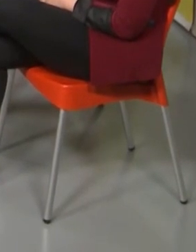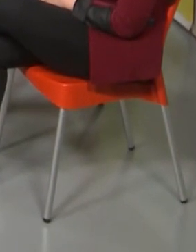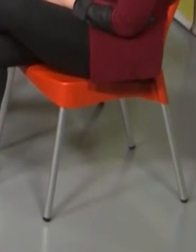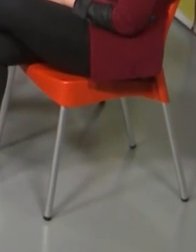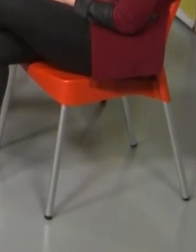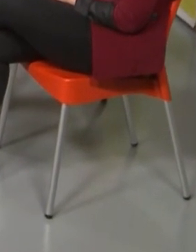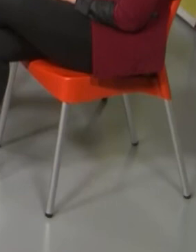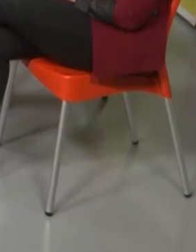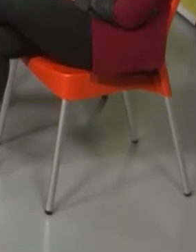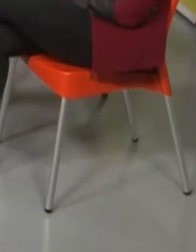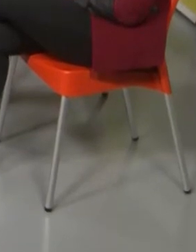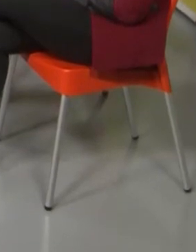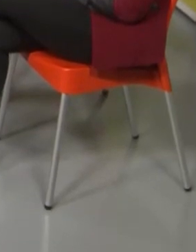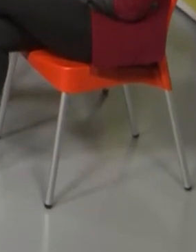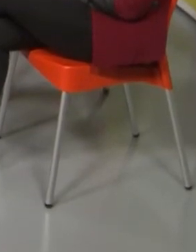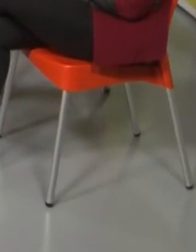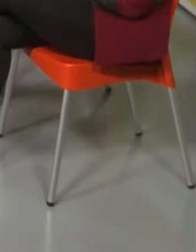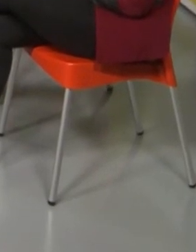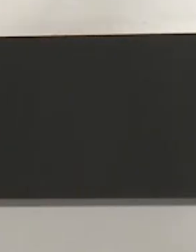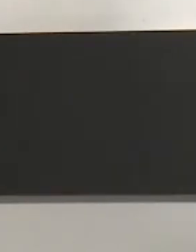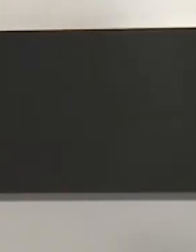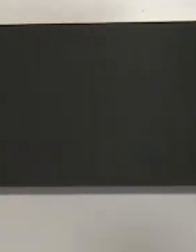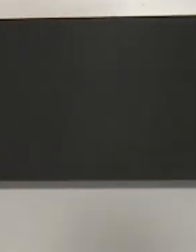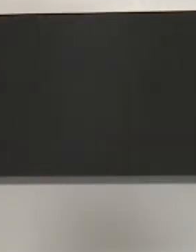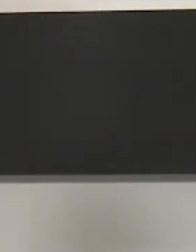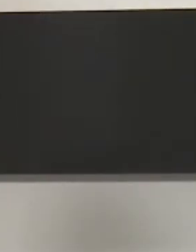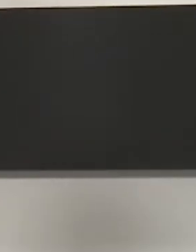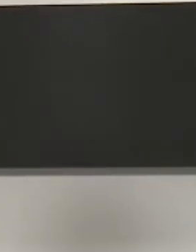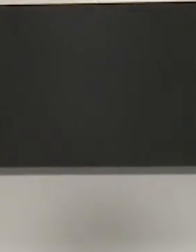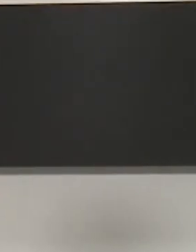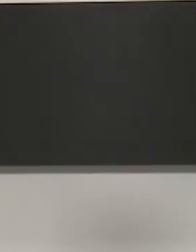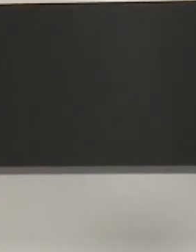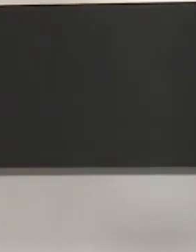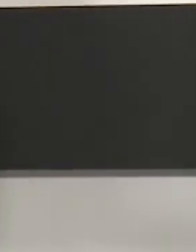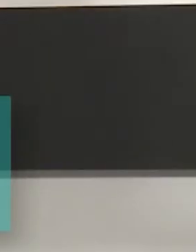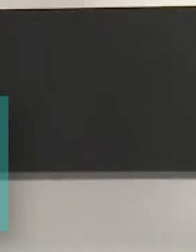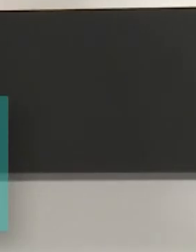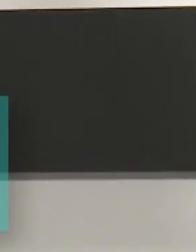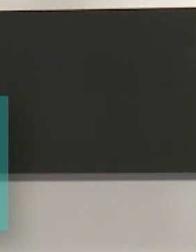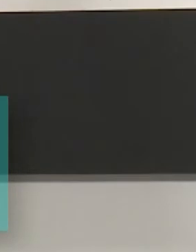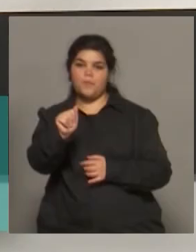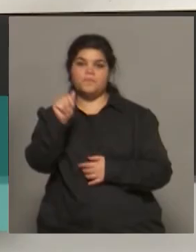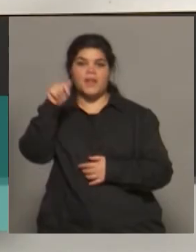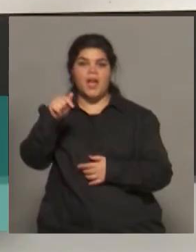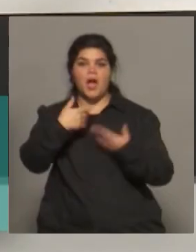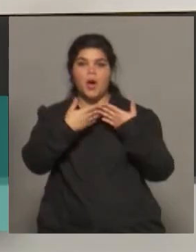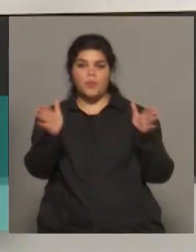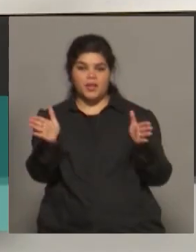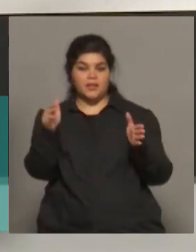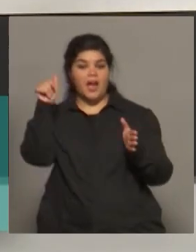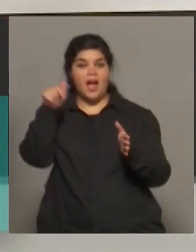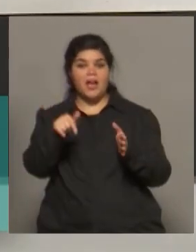Bienvenidos a Distintos Parecidos, el canal que se propone debatir. Estamos en el canal 30 de la televisión digital abierta y el día de